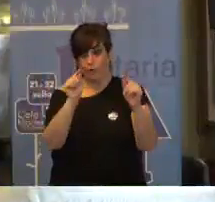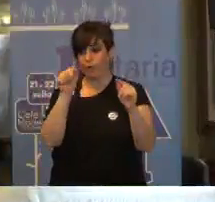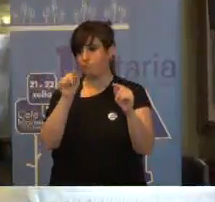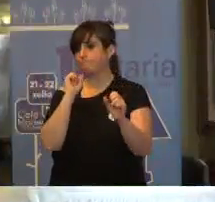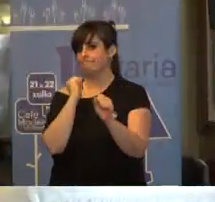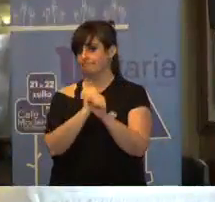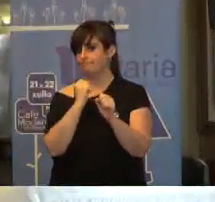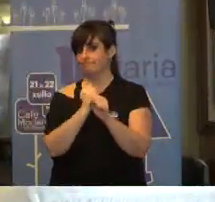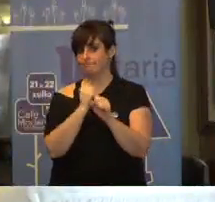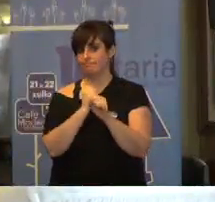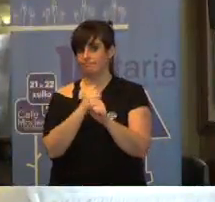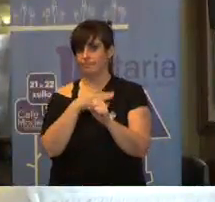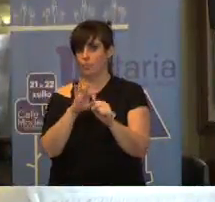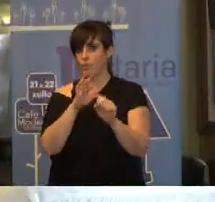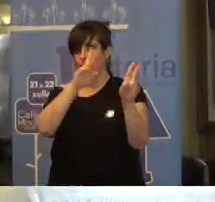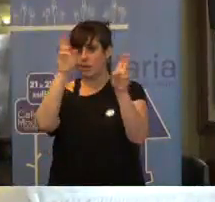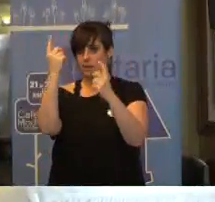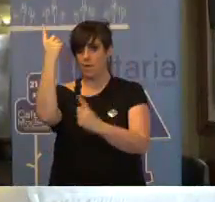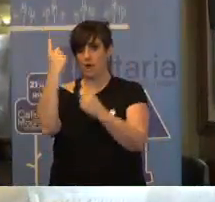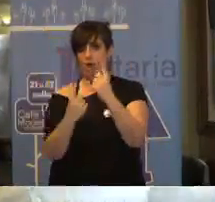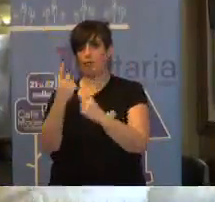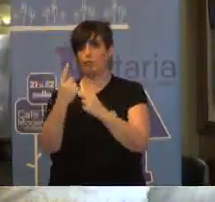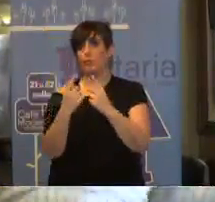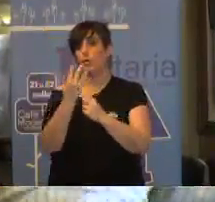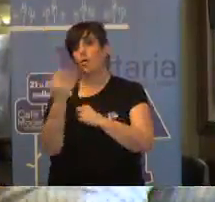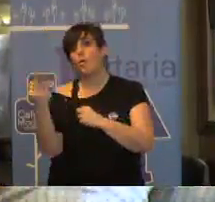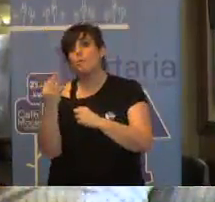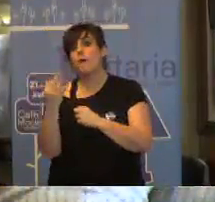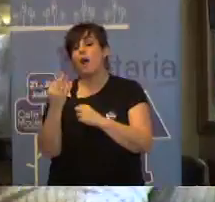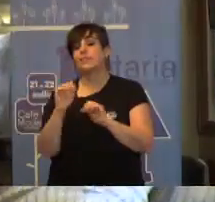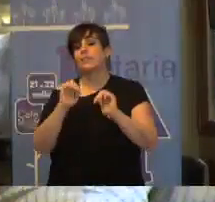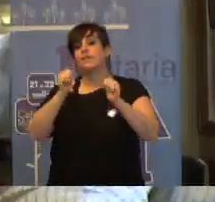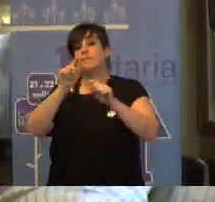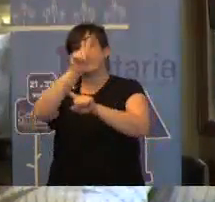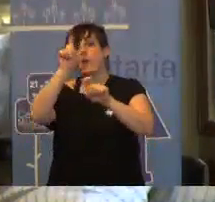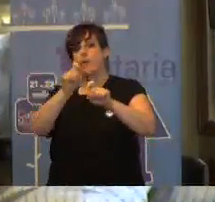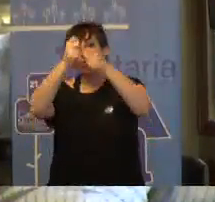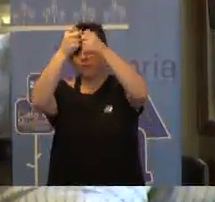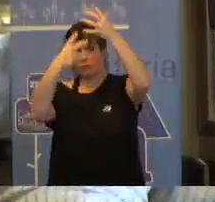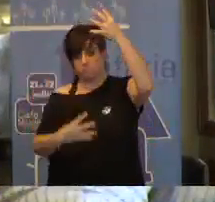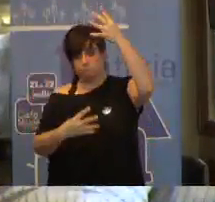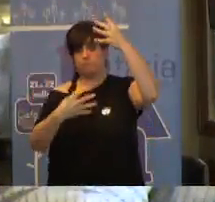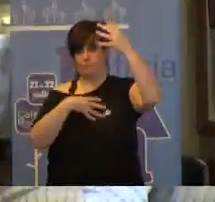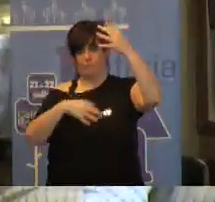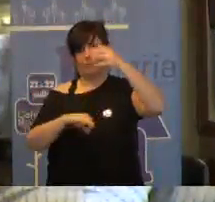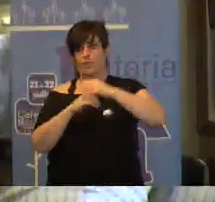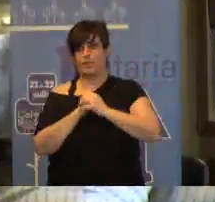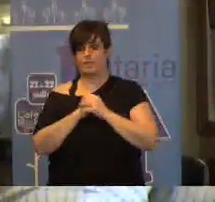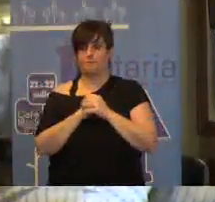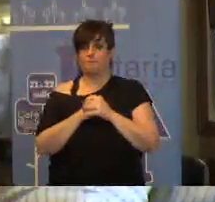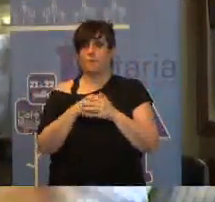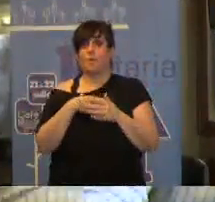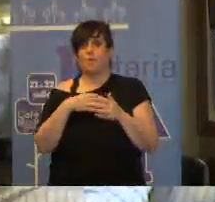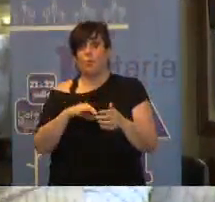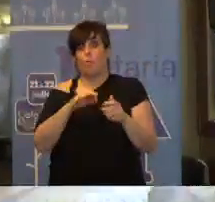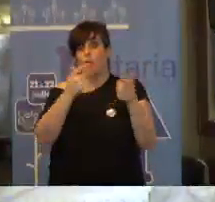distintas cuestións, abrir distintos fíos, un pouco nesa clave da que eu falaba antes, de que se pode traballar por áreas temáticas ou por